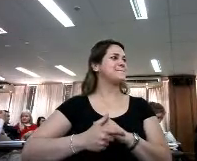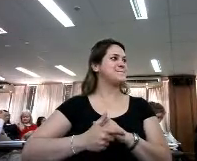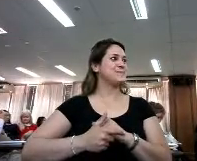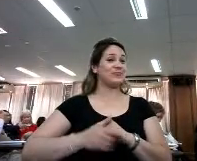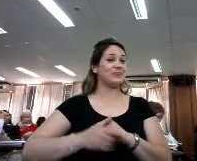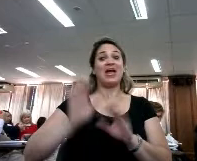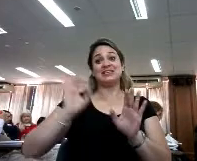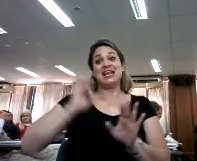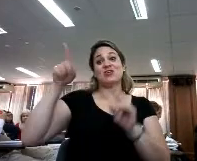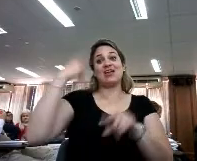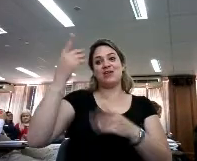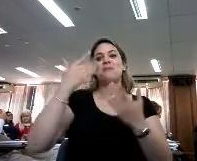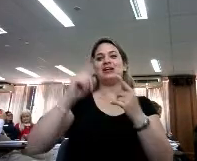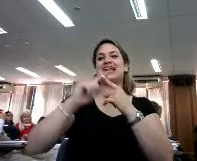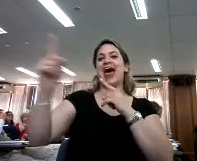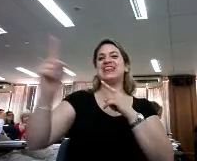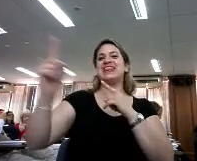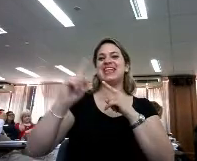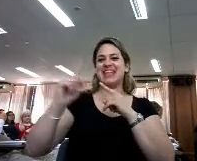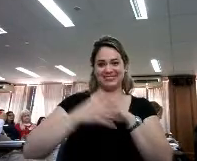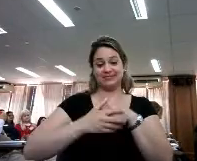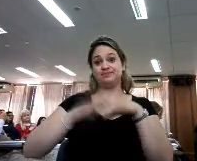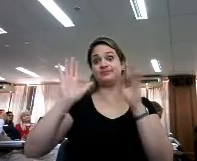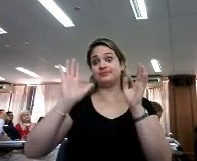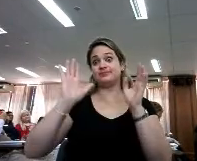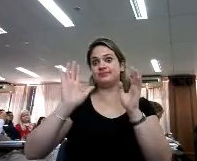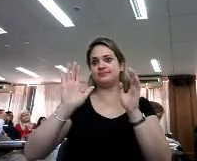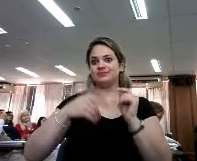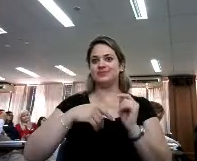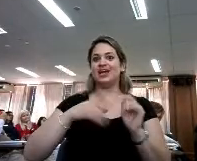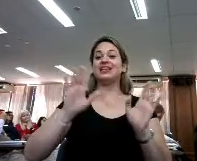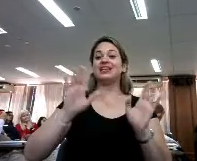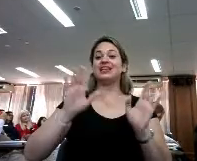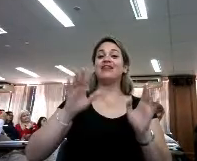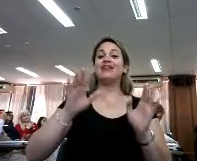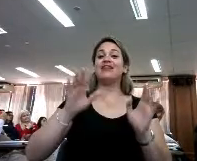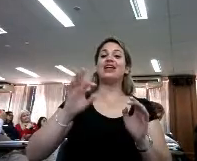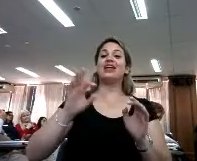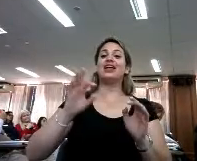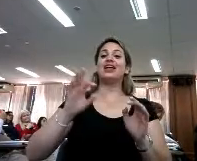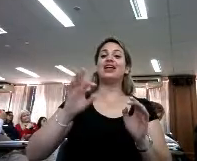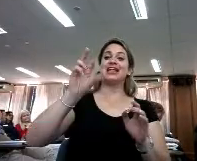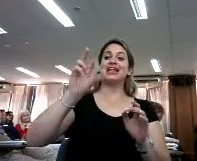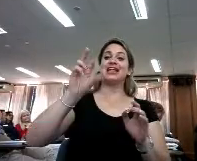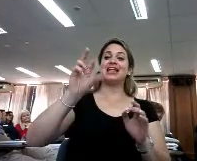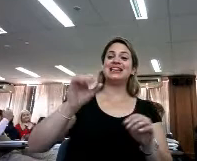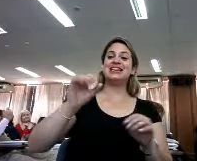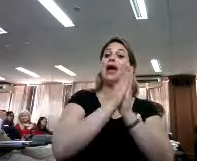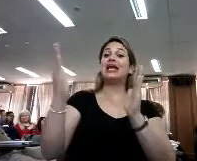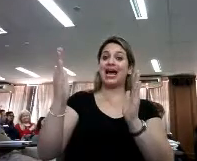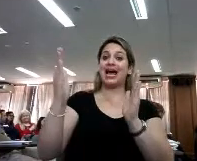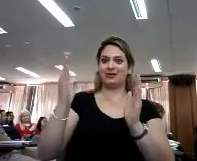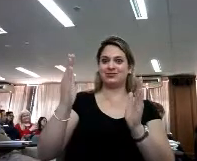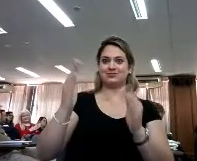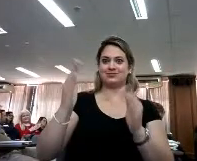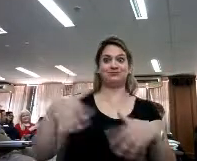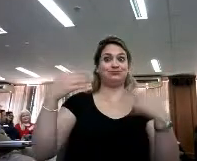viene. ¿Quién te dice que tenés unos 30 bibliotecarios así haciendo de diplomatura? Y ahí está bueno porque nos vamos a